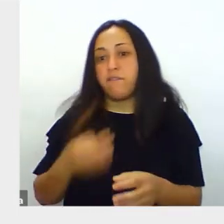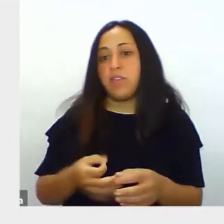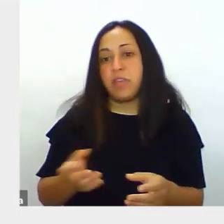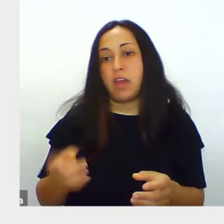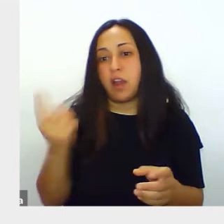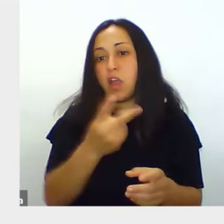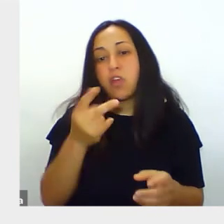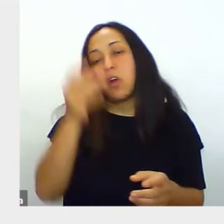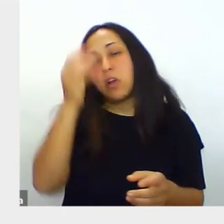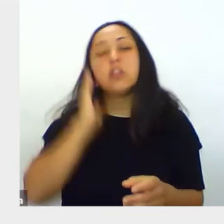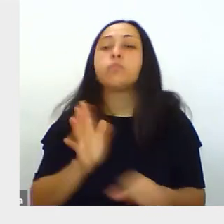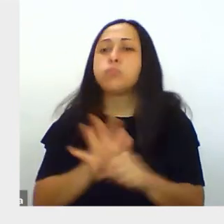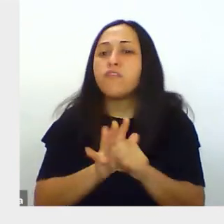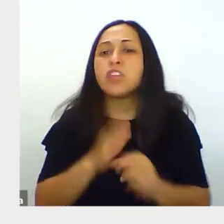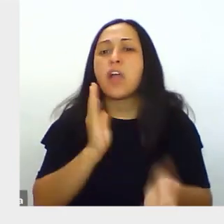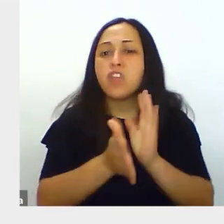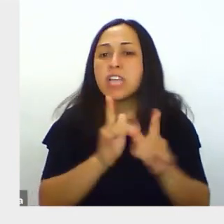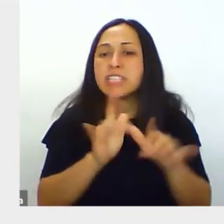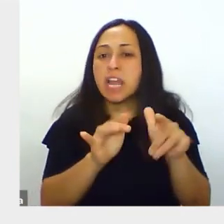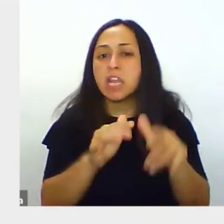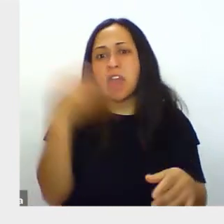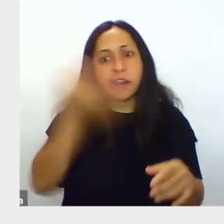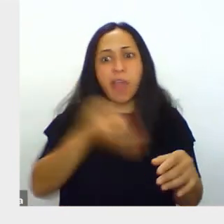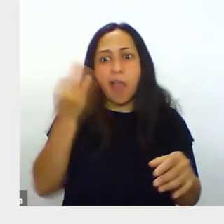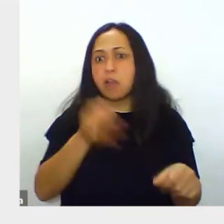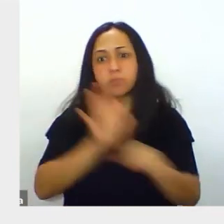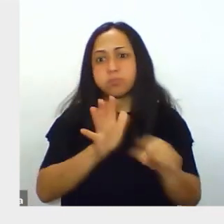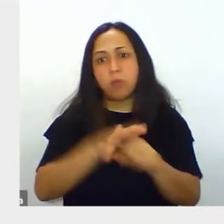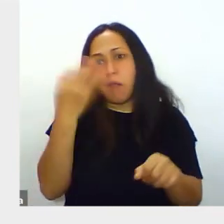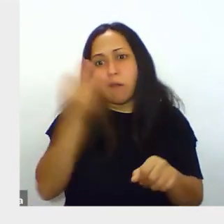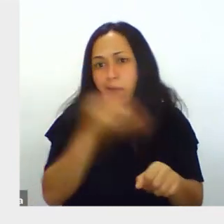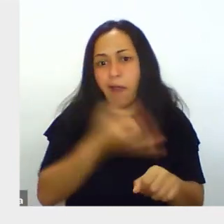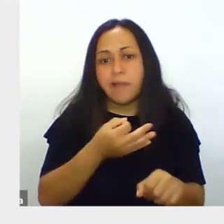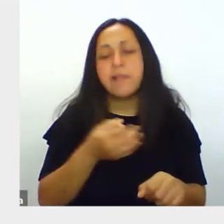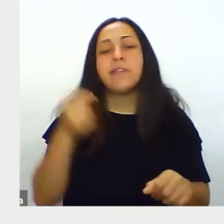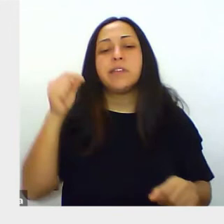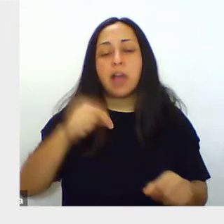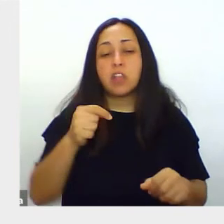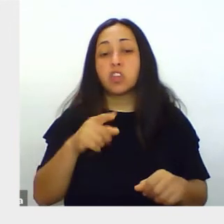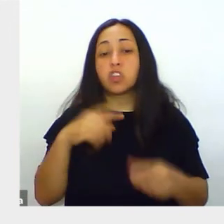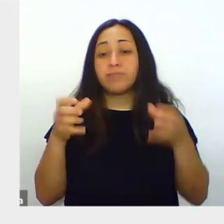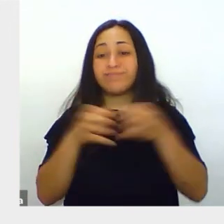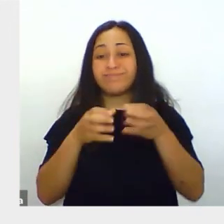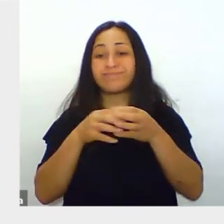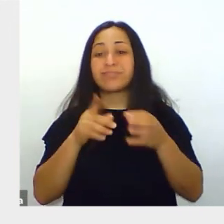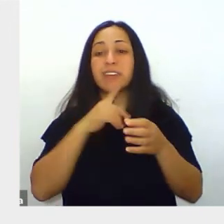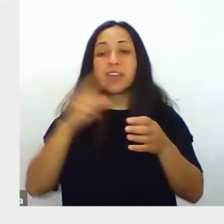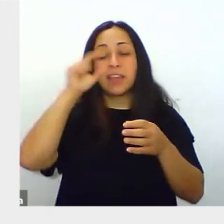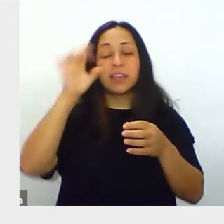que ocurre en línea es muy real. También me es interesante mencionar que nosotros desde TEDIC en varias